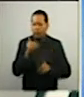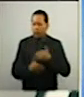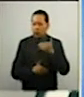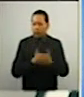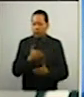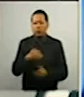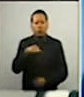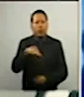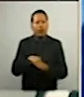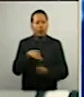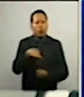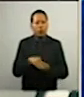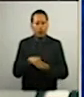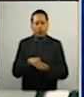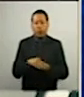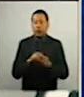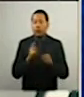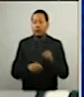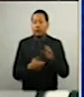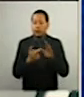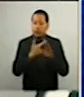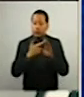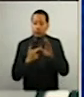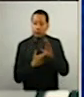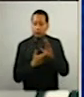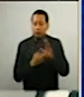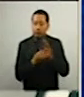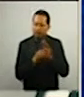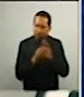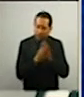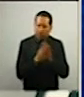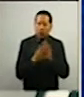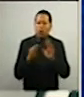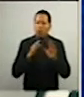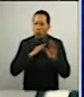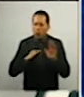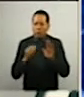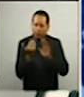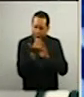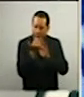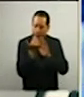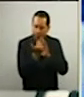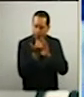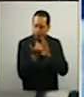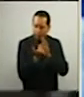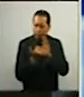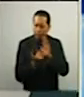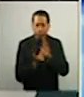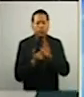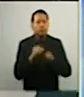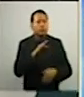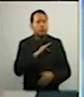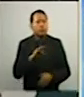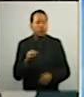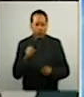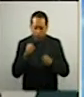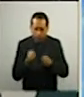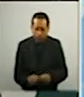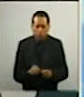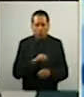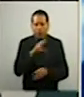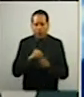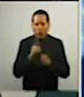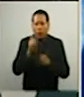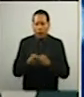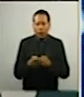de febrero del 2014, es que se reforma la Constitución para establecer la posibilidad de lo que llamamos la reelección o la